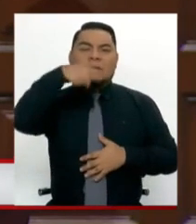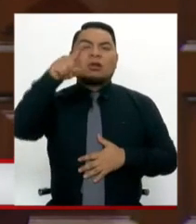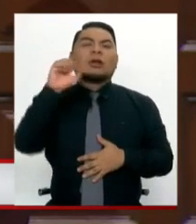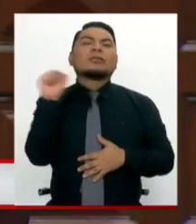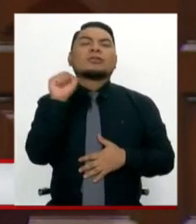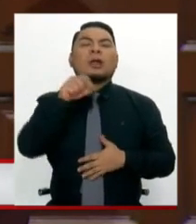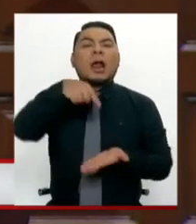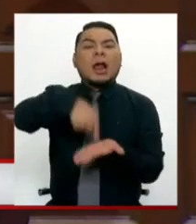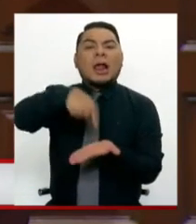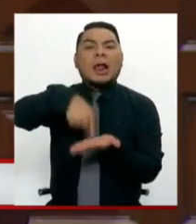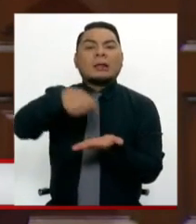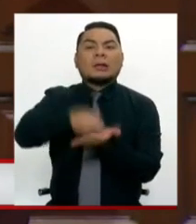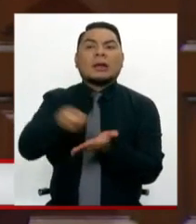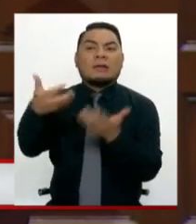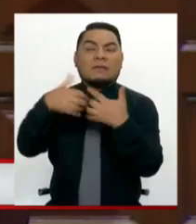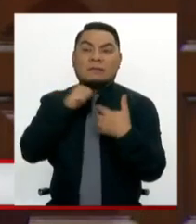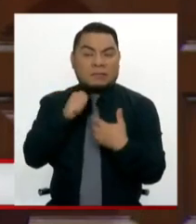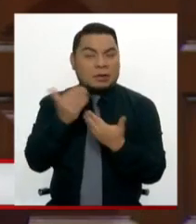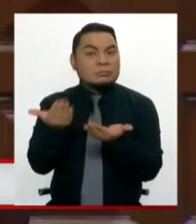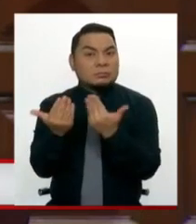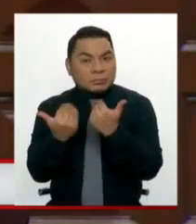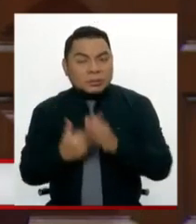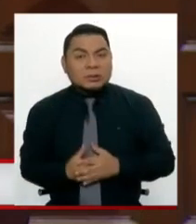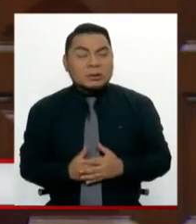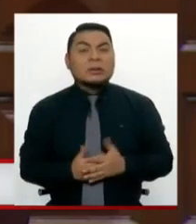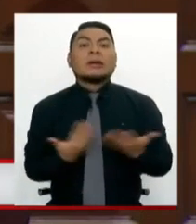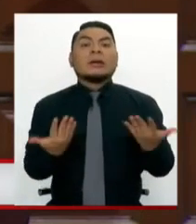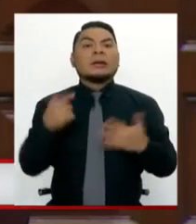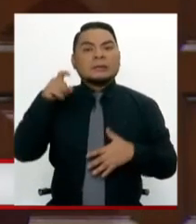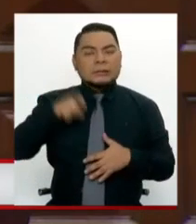de soles pendientes.